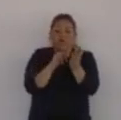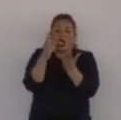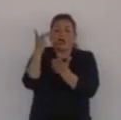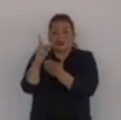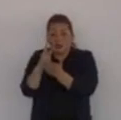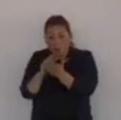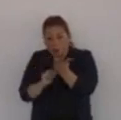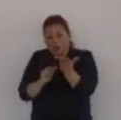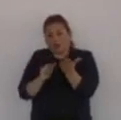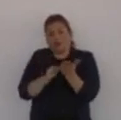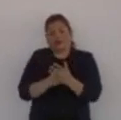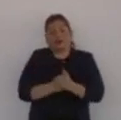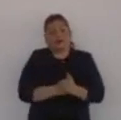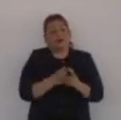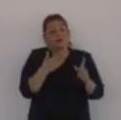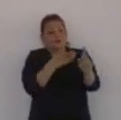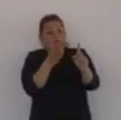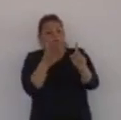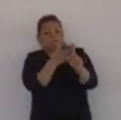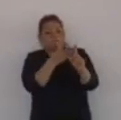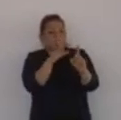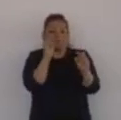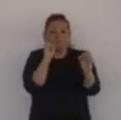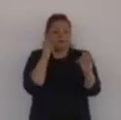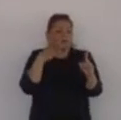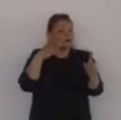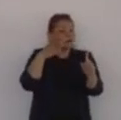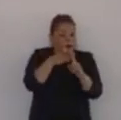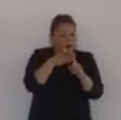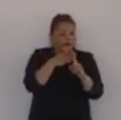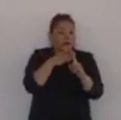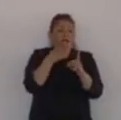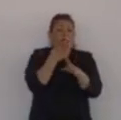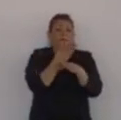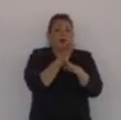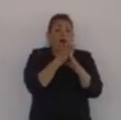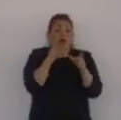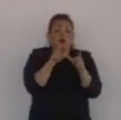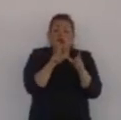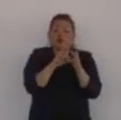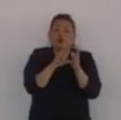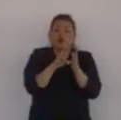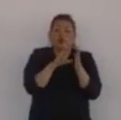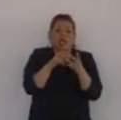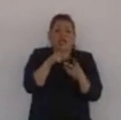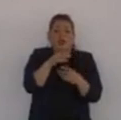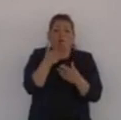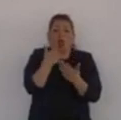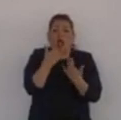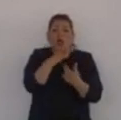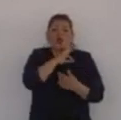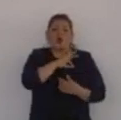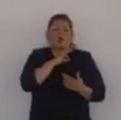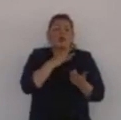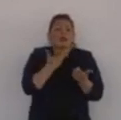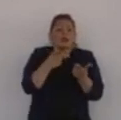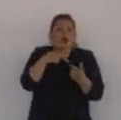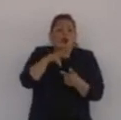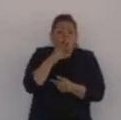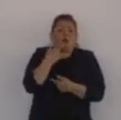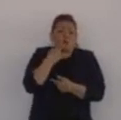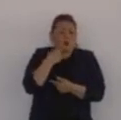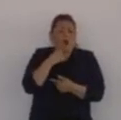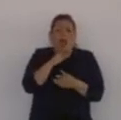sin intermediarios, a través del Banco del Bienestar, donde no les van a cobrar comisión, pero podrán usar esta